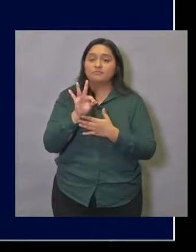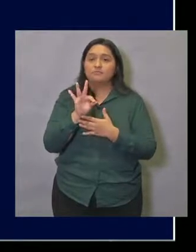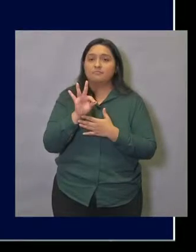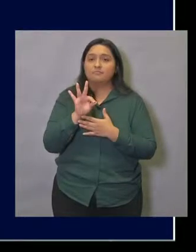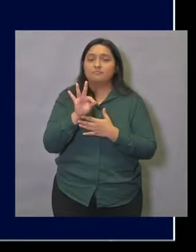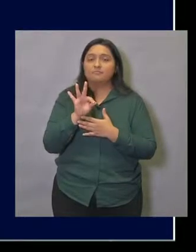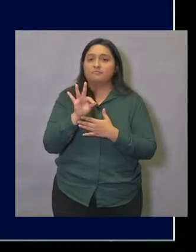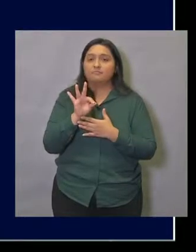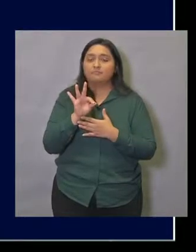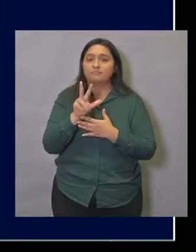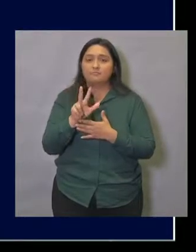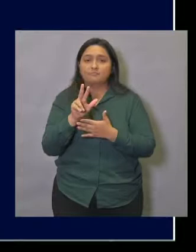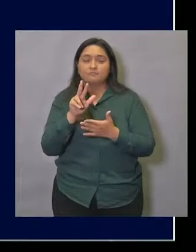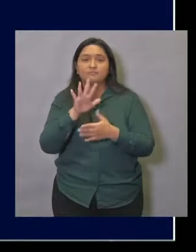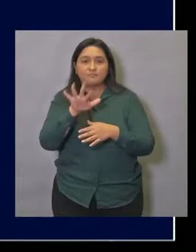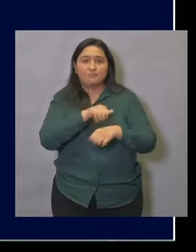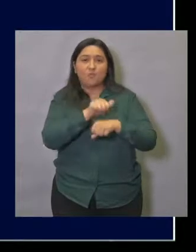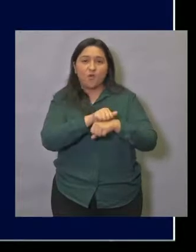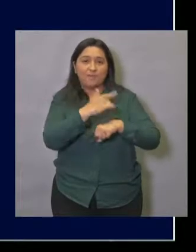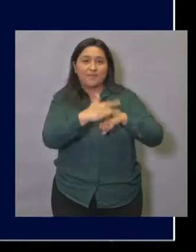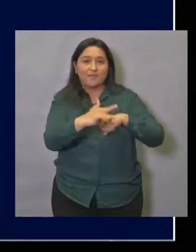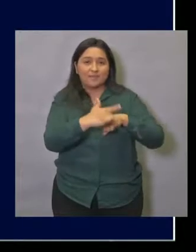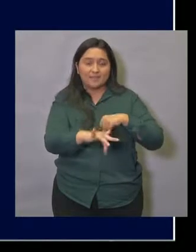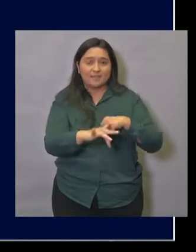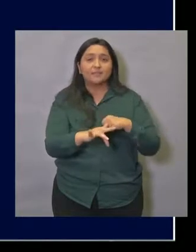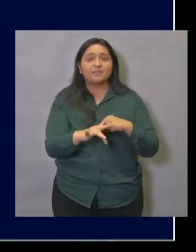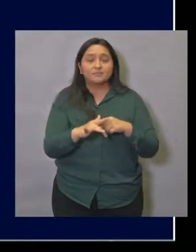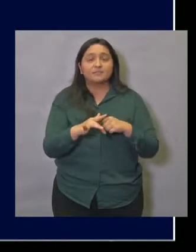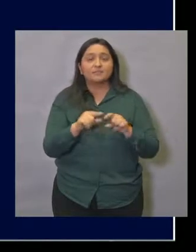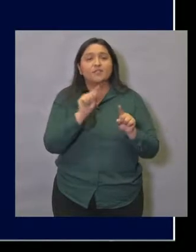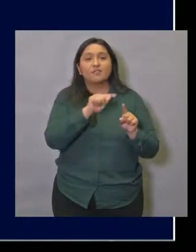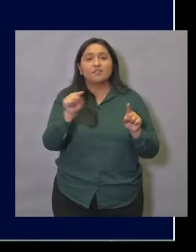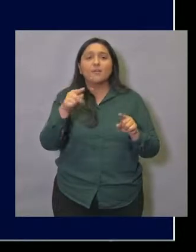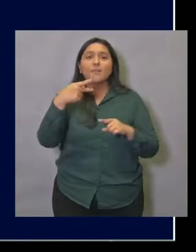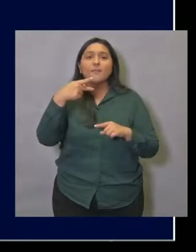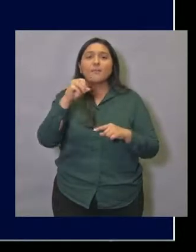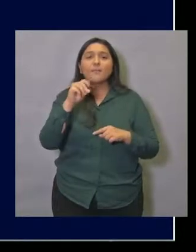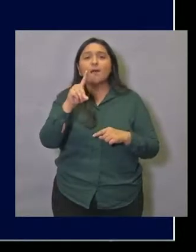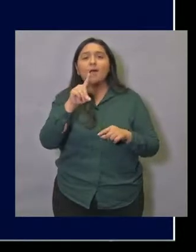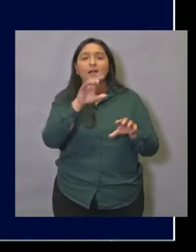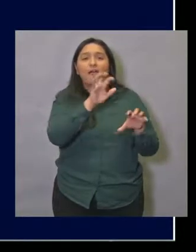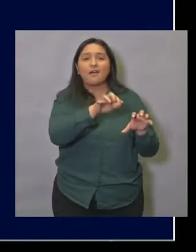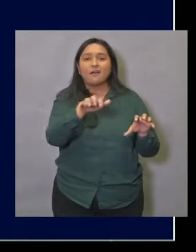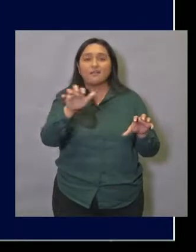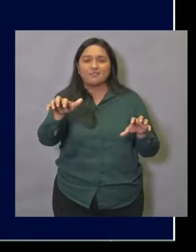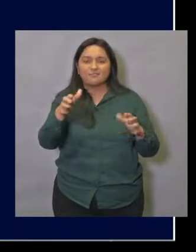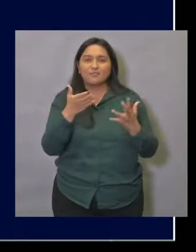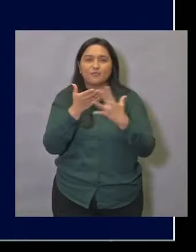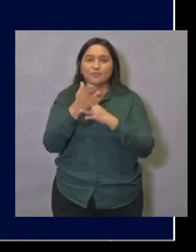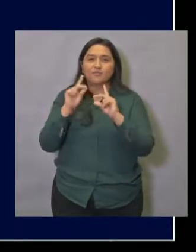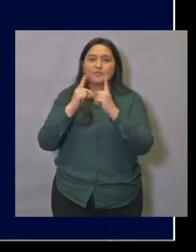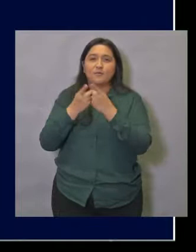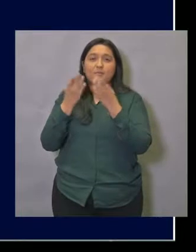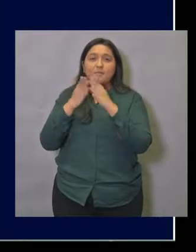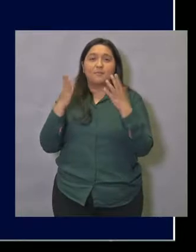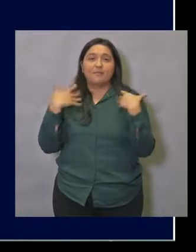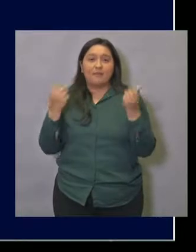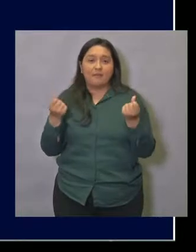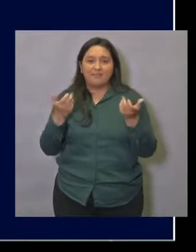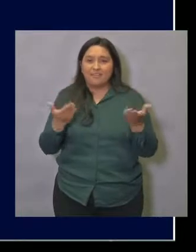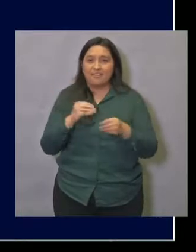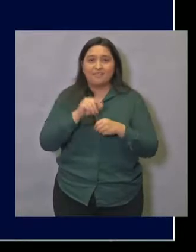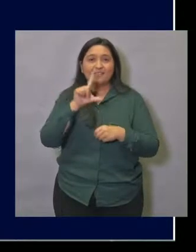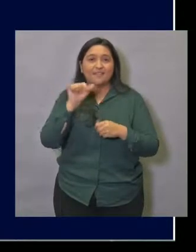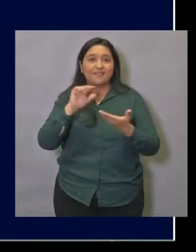Los grandes puntos de dispensación, o POD por sus siglas en inglés, administrados por el Departamento de Salud Pública y la Ciudad de Los